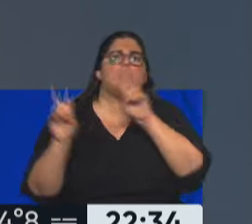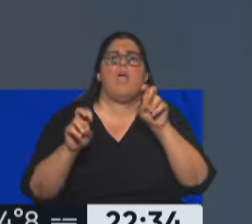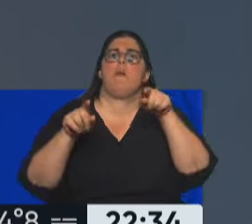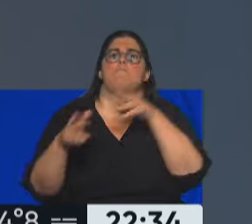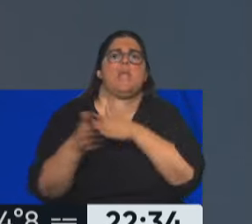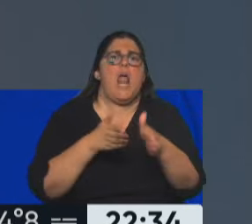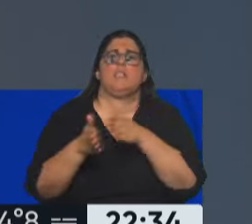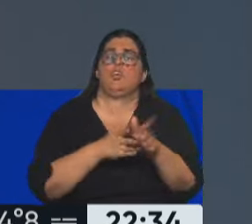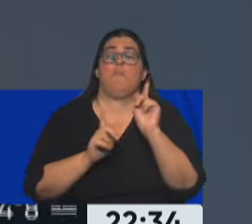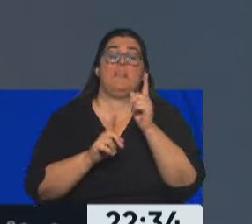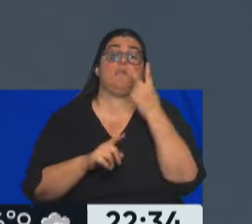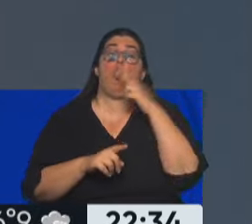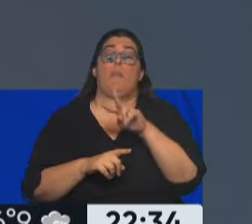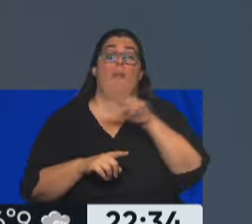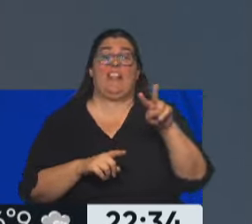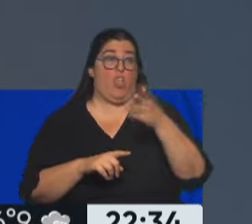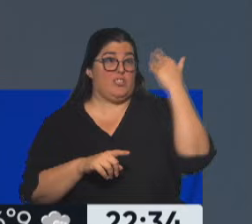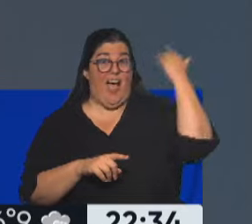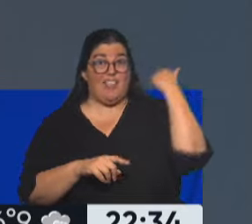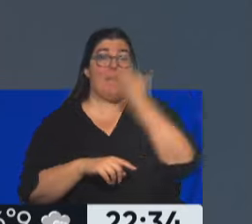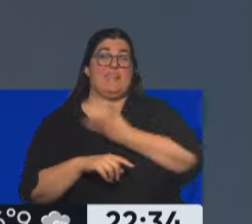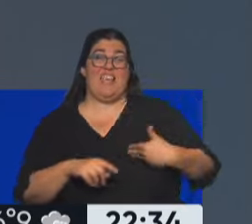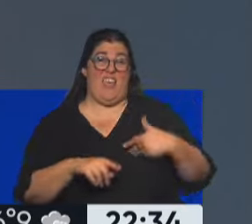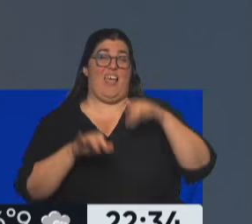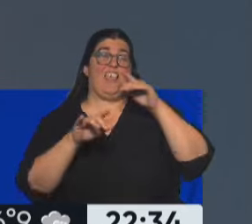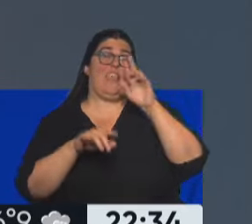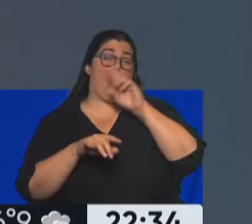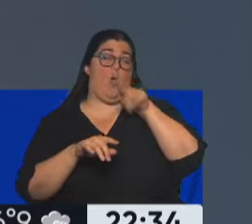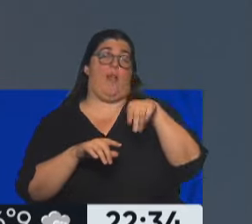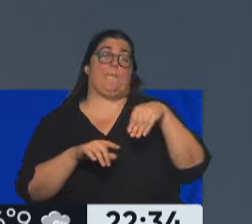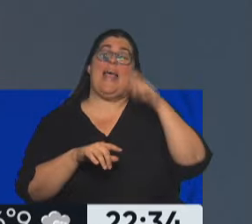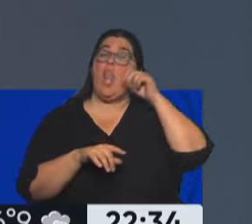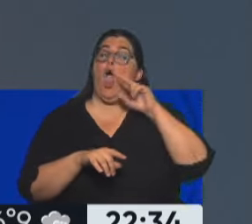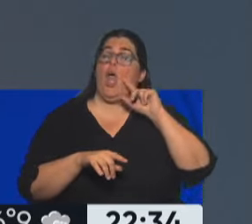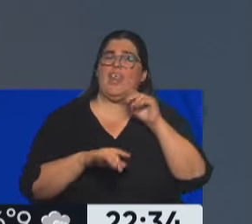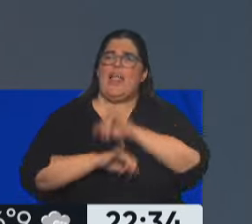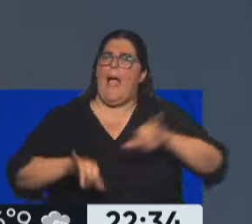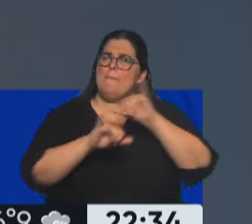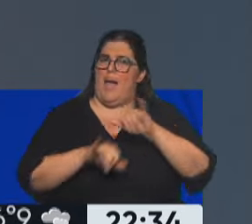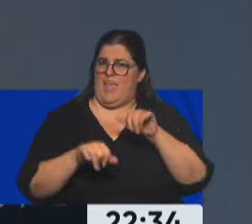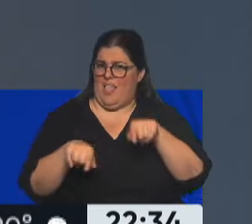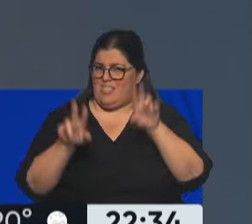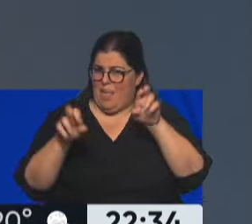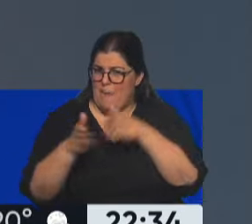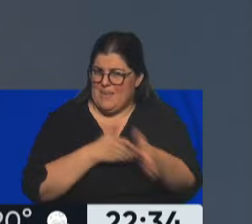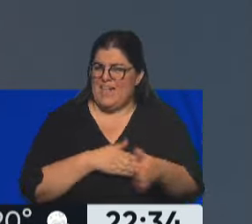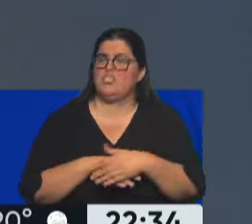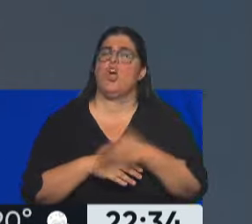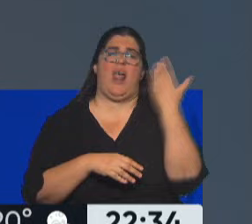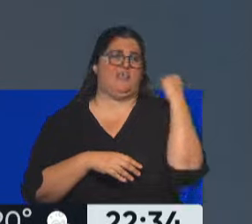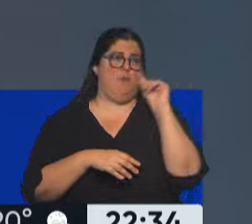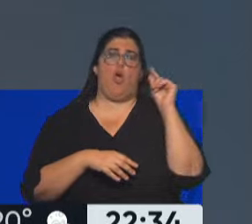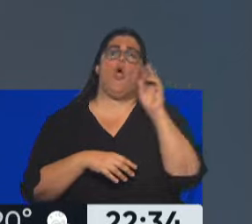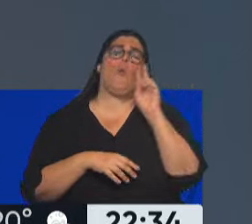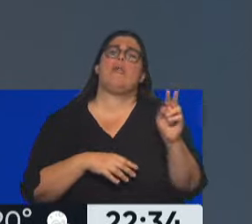2022 de la propia Meloni, que hasta ahora no ha logrado avances sustantivos porque tiene todo un entramado jurídico, recién lo vimos con el fallo de la Corte Suprema, sí, claro. Muy